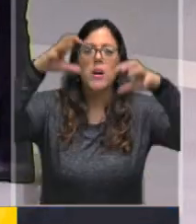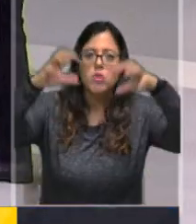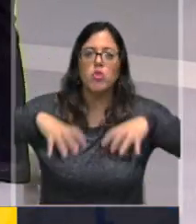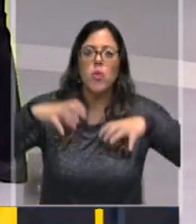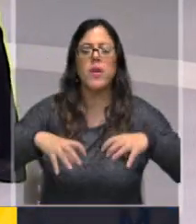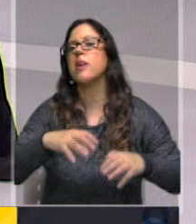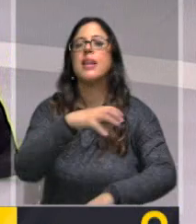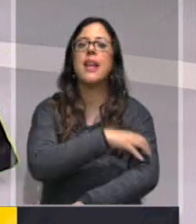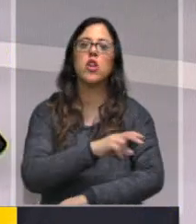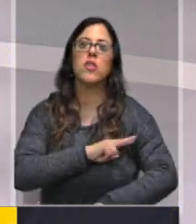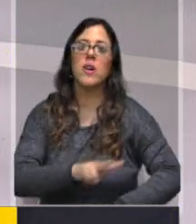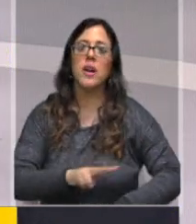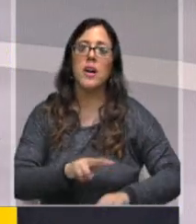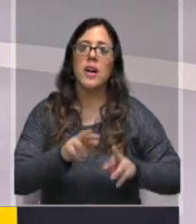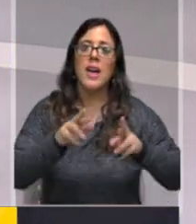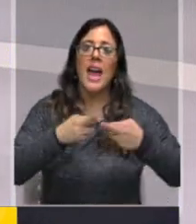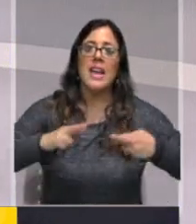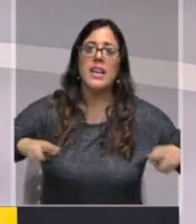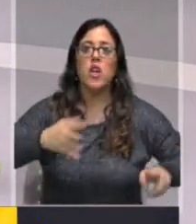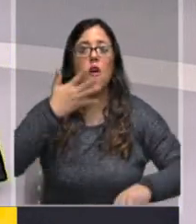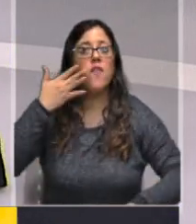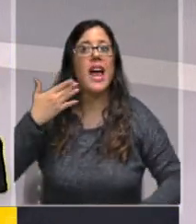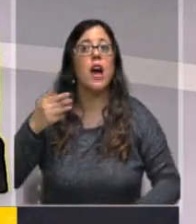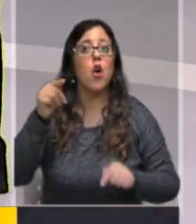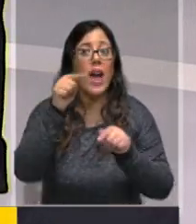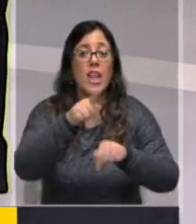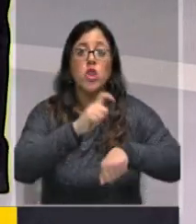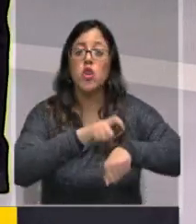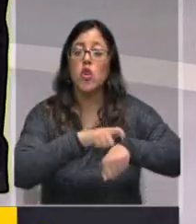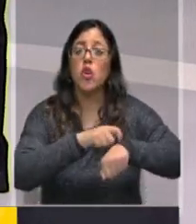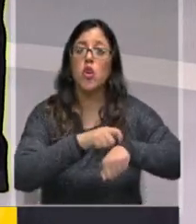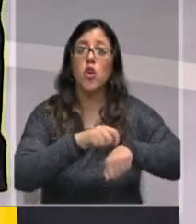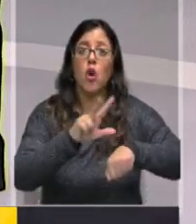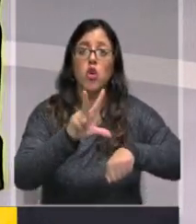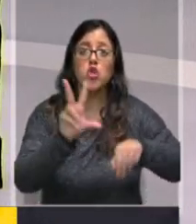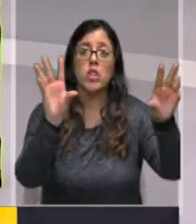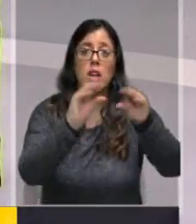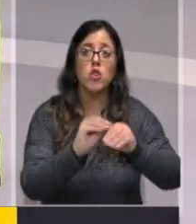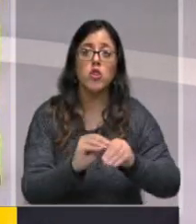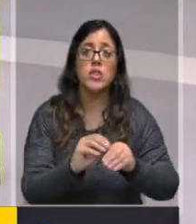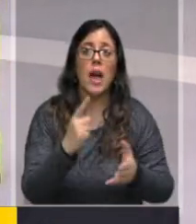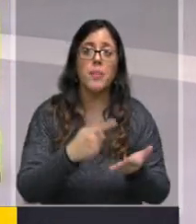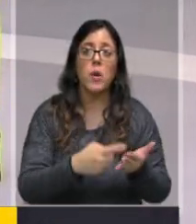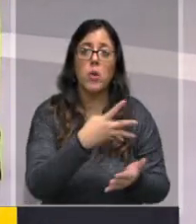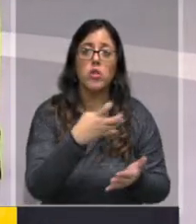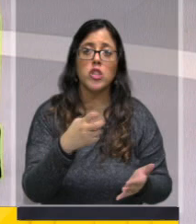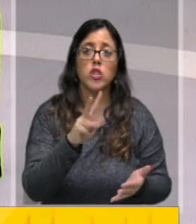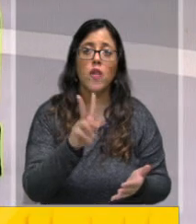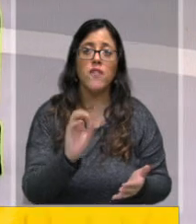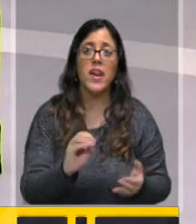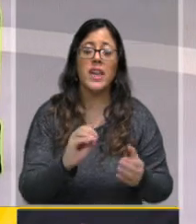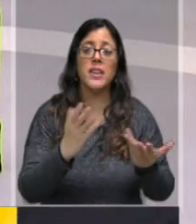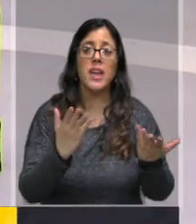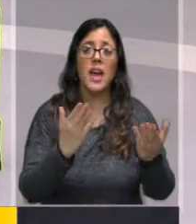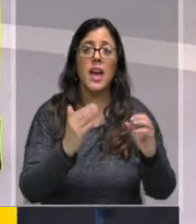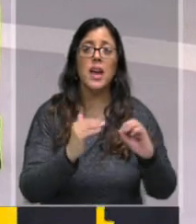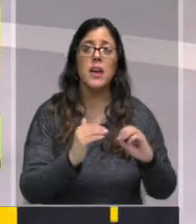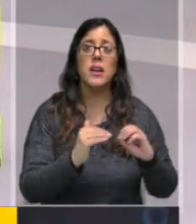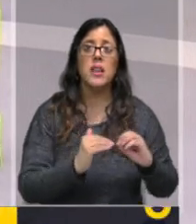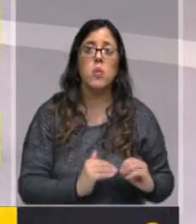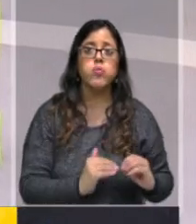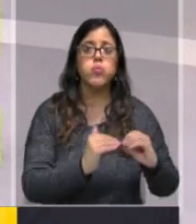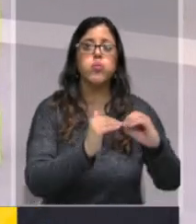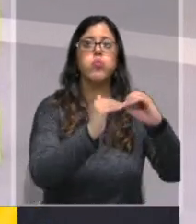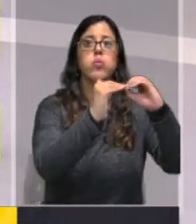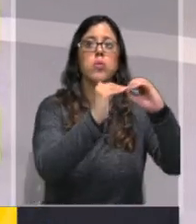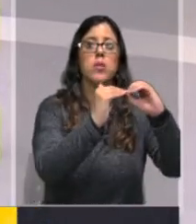la región de Valparaíso, en Río Blanco? Esto está hasta las 20 horas, este registro, a 1.420 metros sobre el nivel del mar. Si bien es allá en una